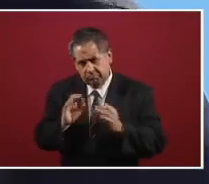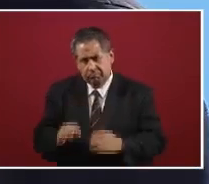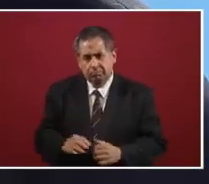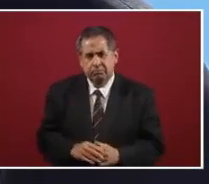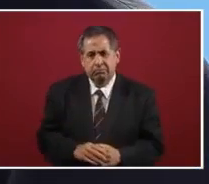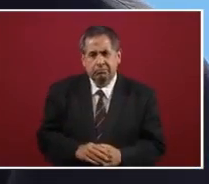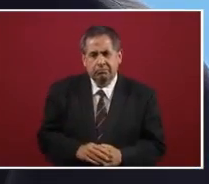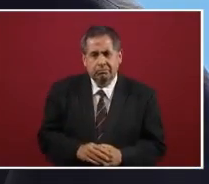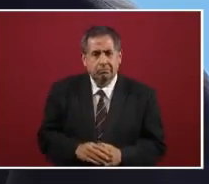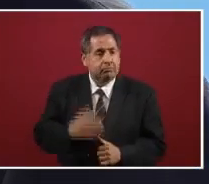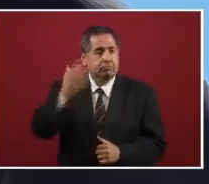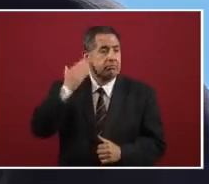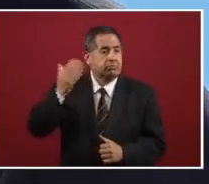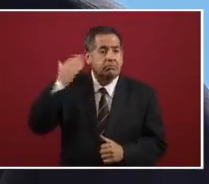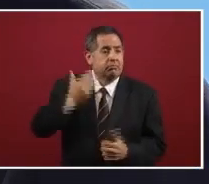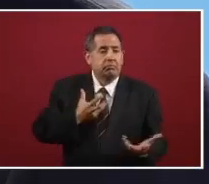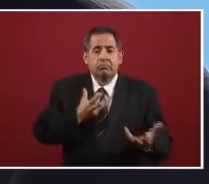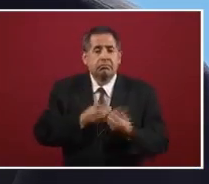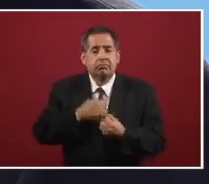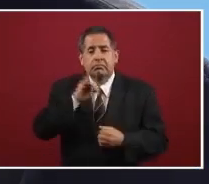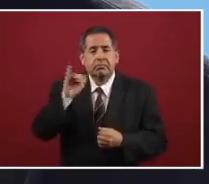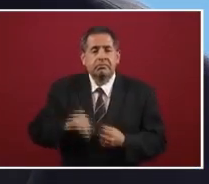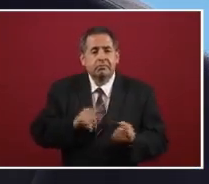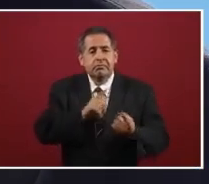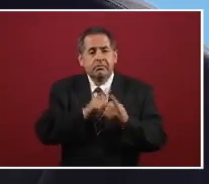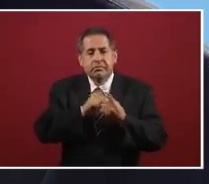No se reunirían conmigo.